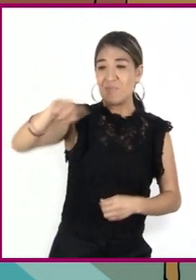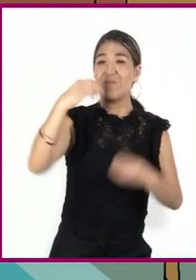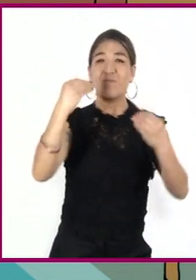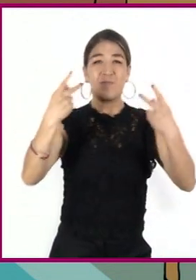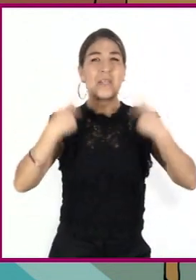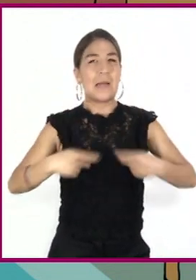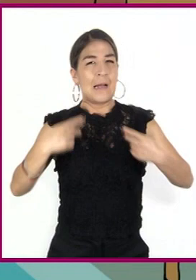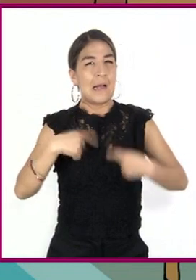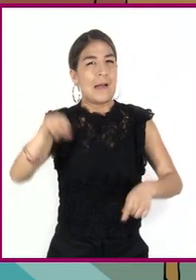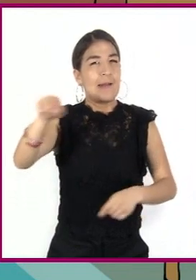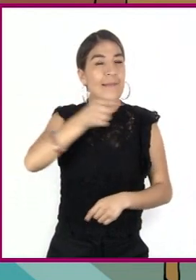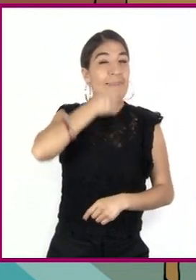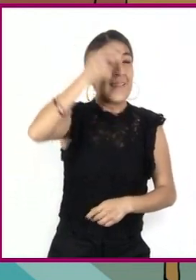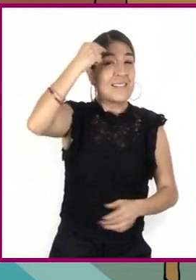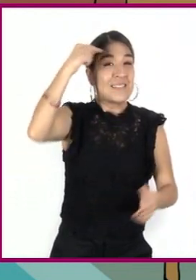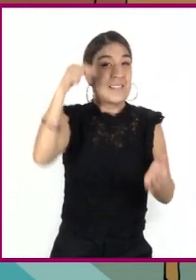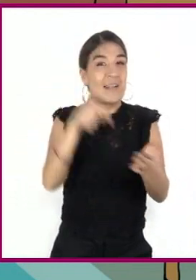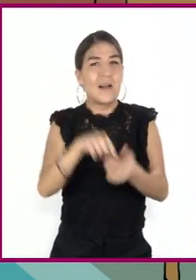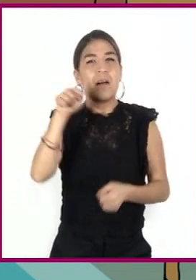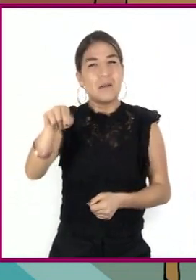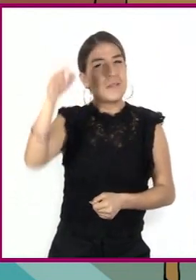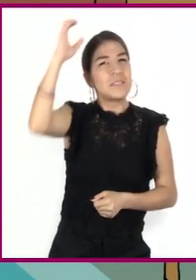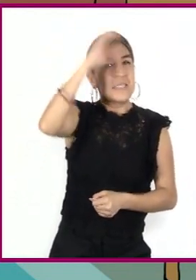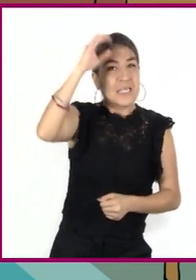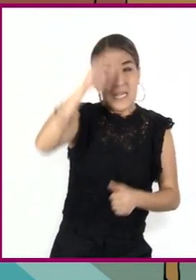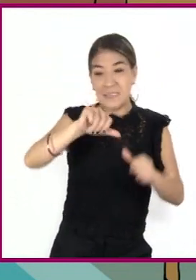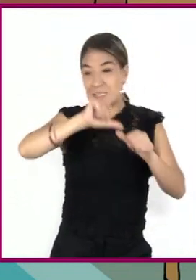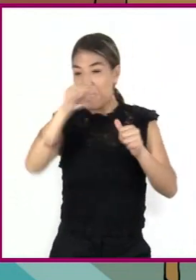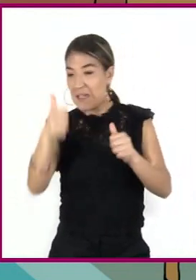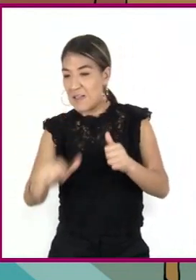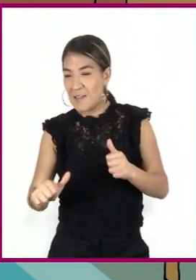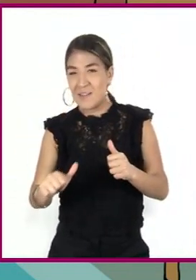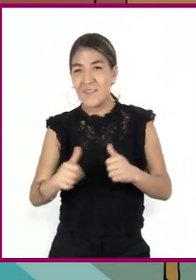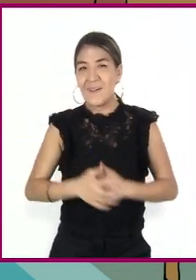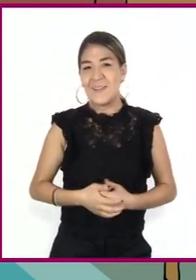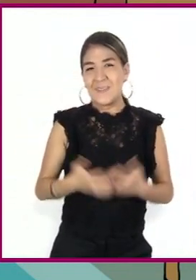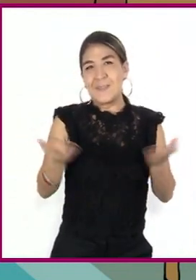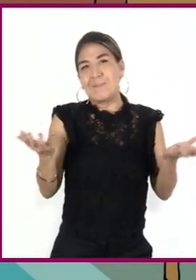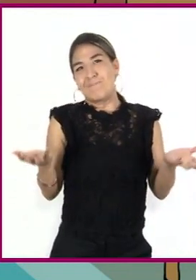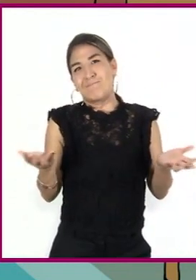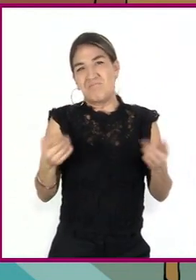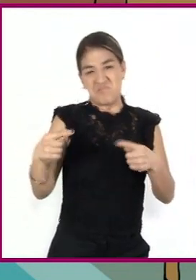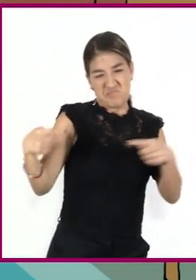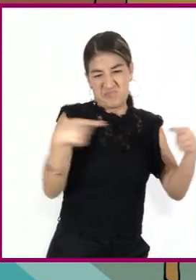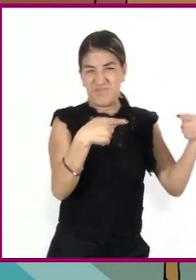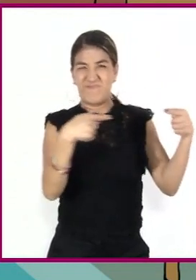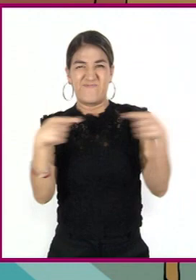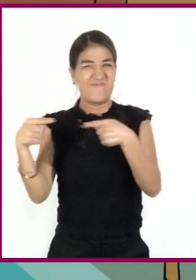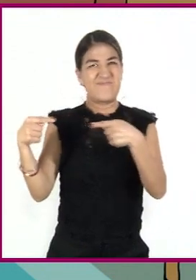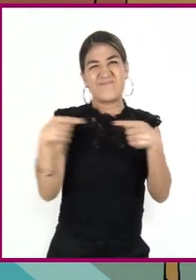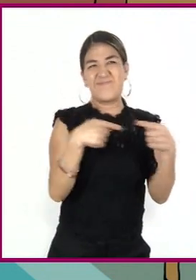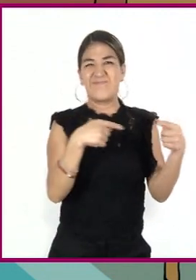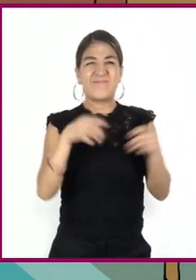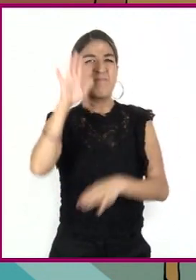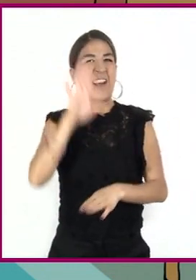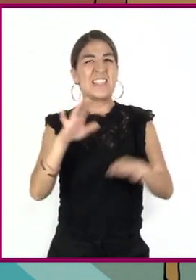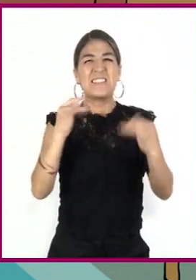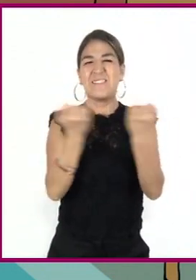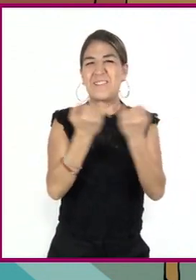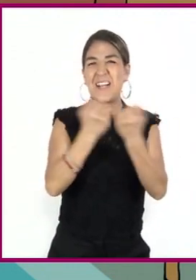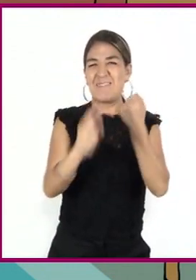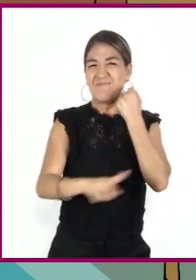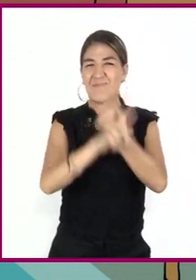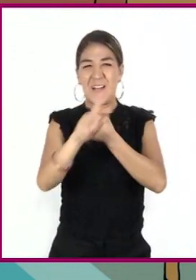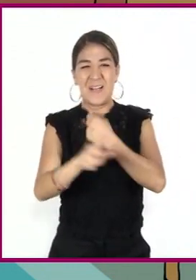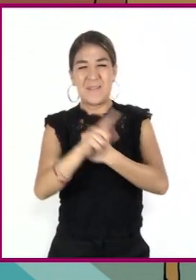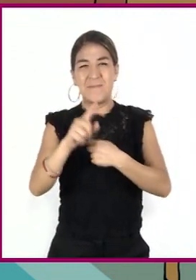la creencia de que las ciencias y el arte, pues andan peleadas, ¿no? Como perros y gatos, ¿no? Como